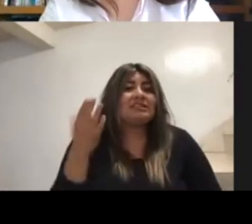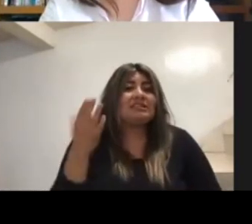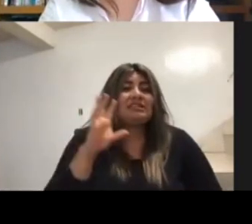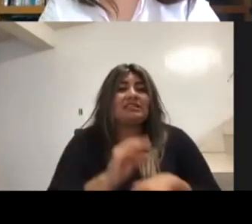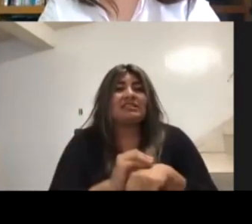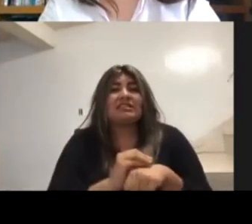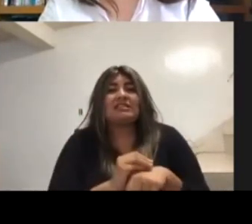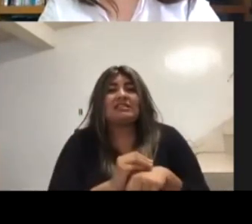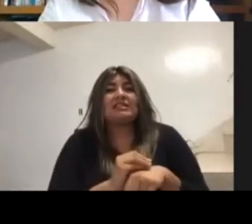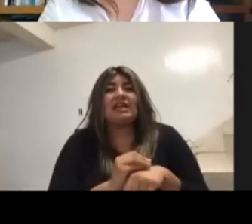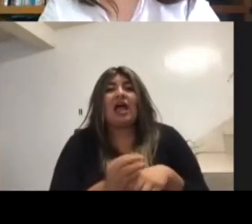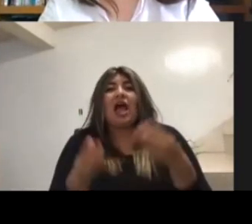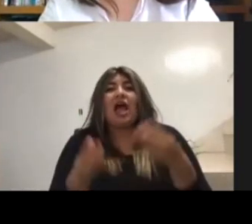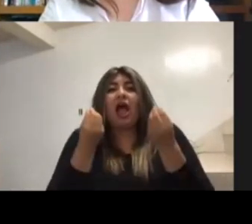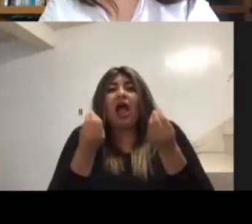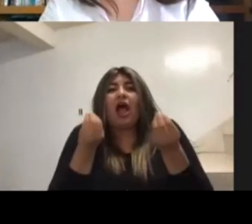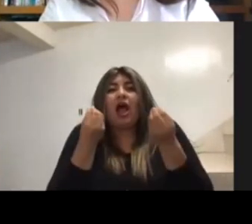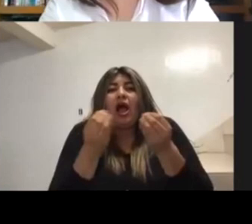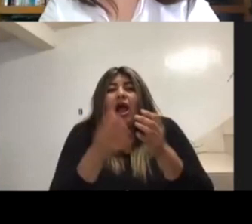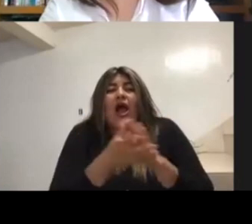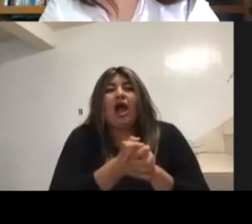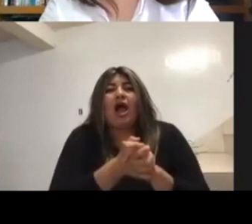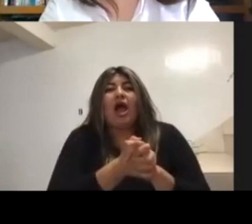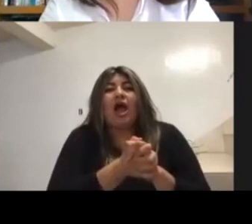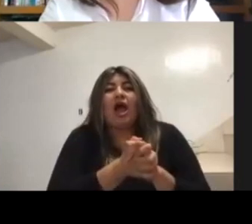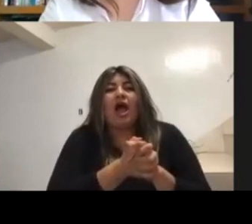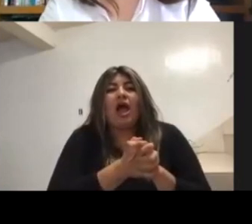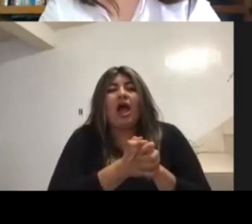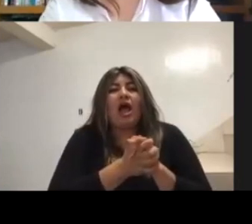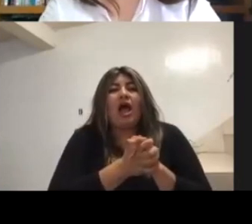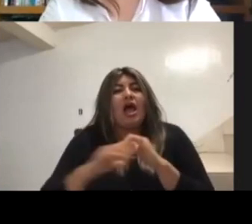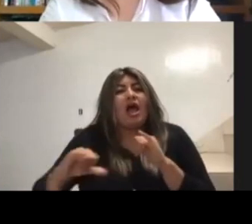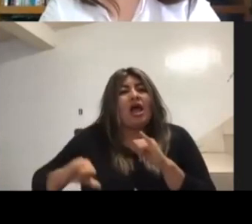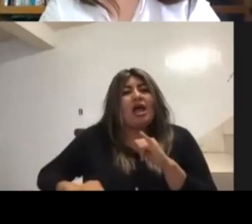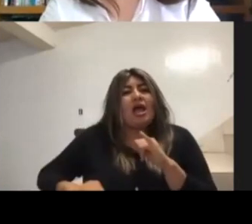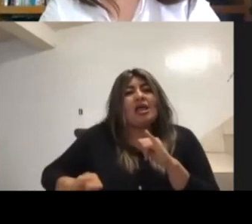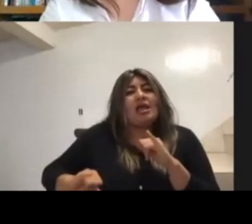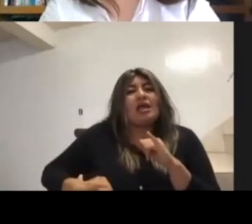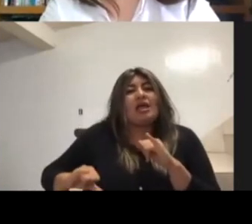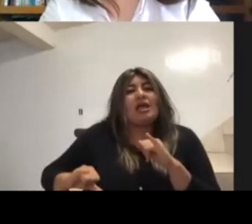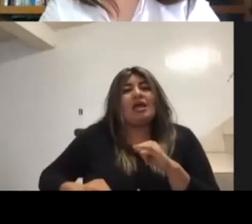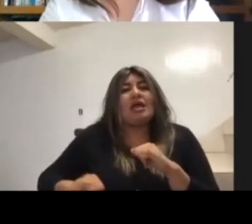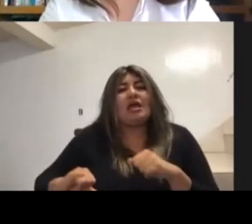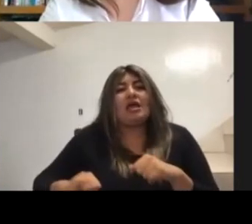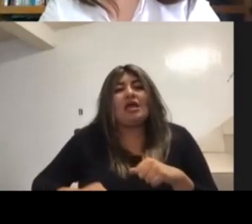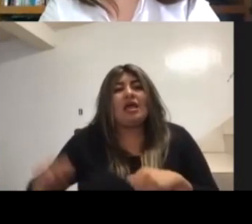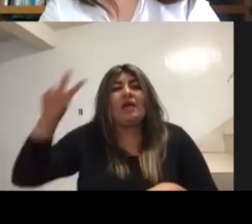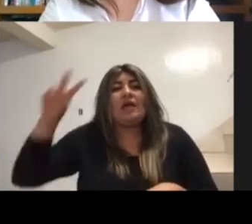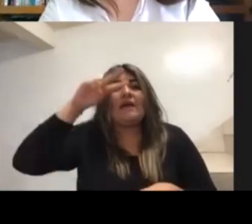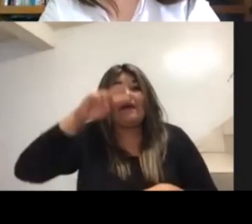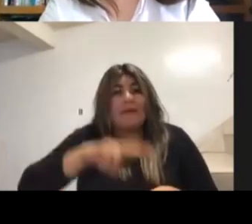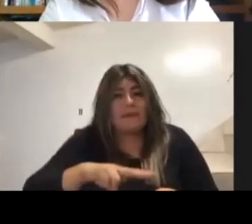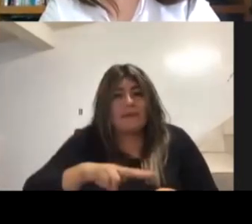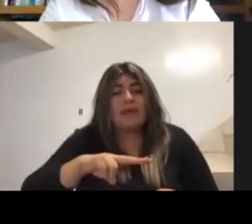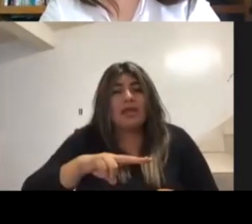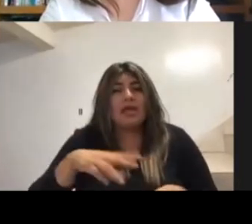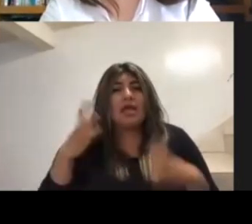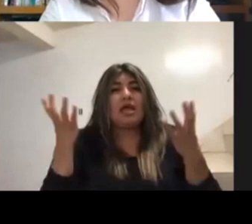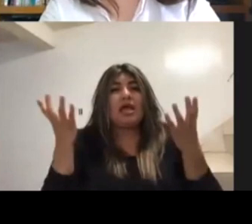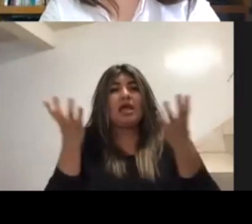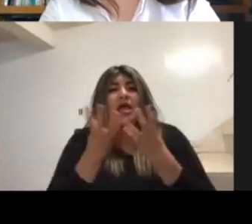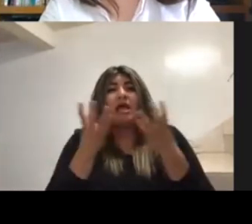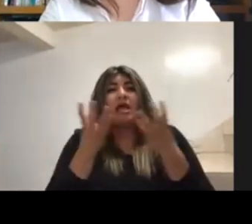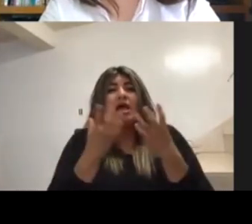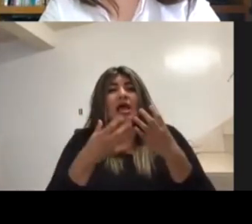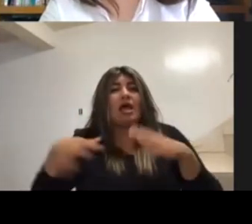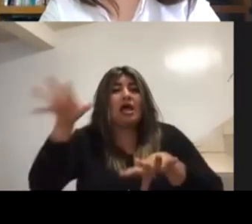hay mucha inquietud, Gaby, sobre si realmente vamos a poder hacer inclusiva la